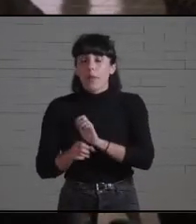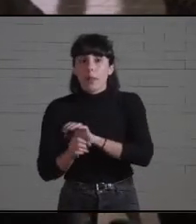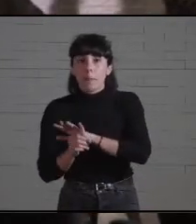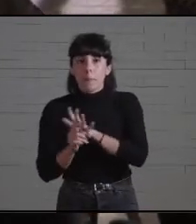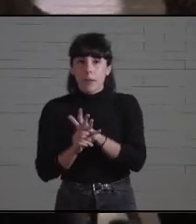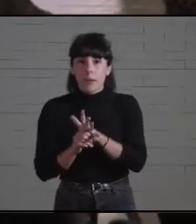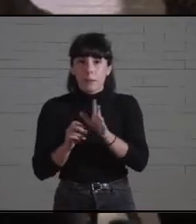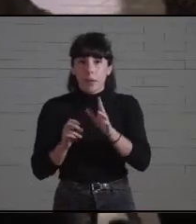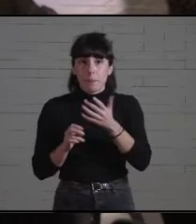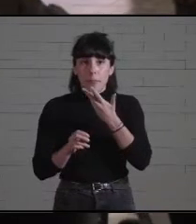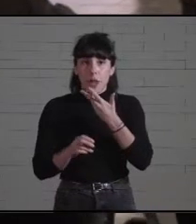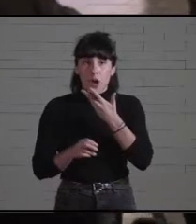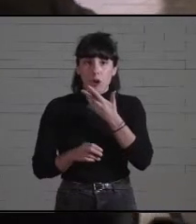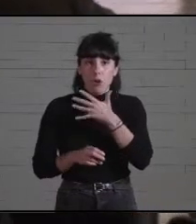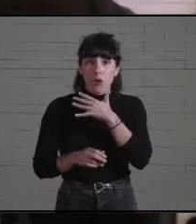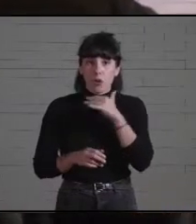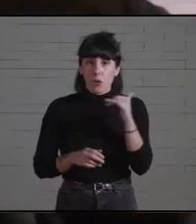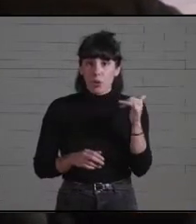azul.